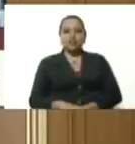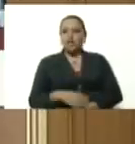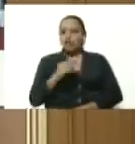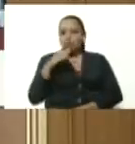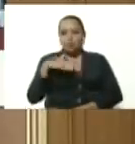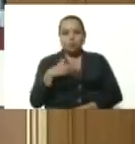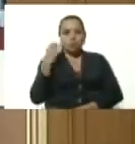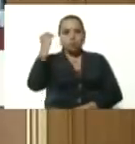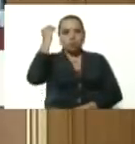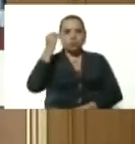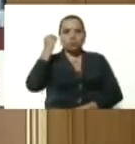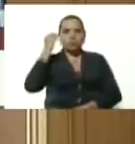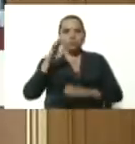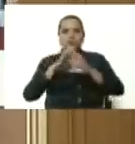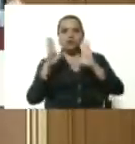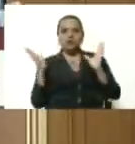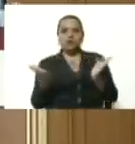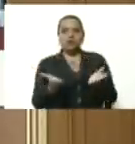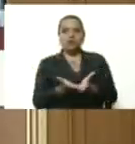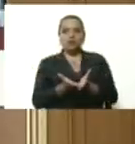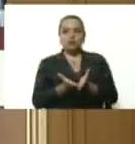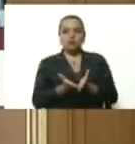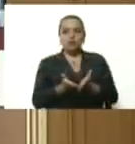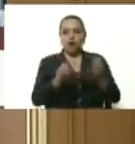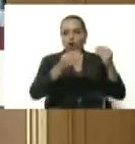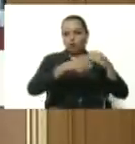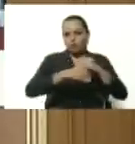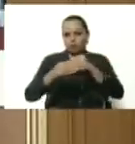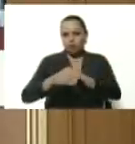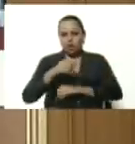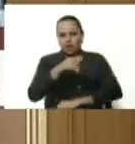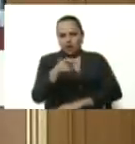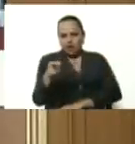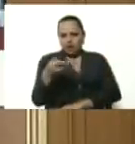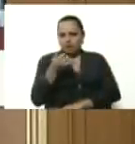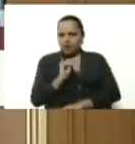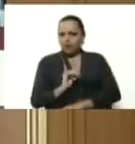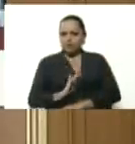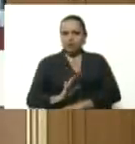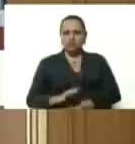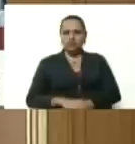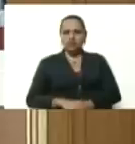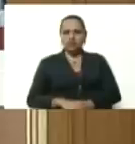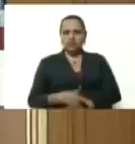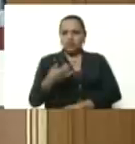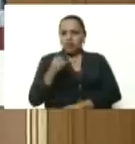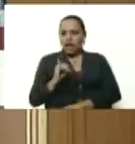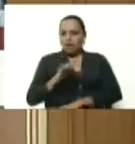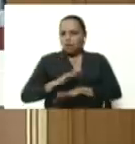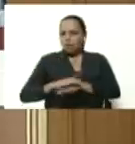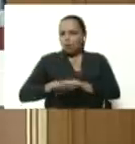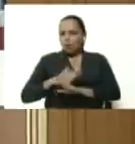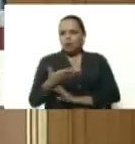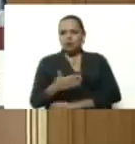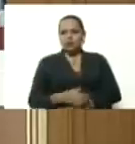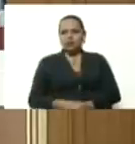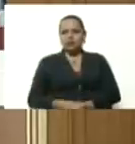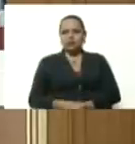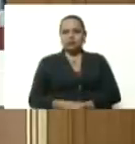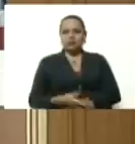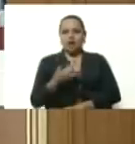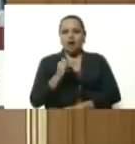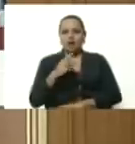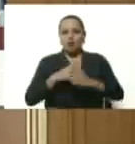impensable en el mundo cuerdo que estas cosas ocurran. Y ocurren precisamente porque hay todo